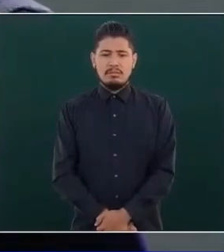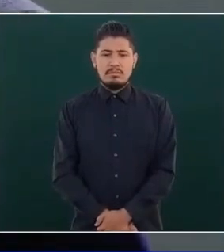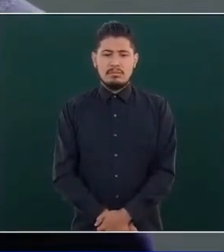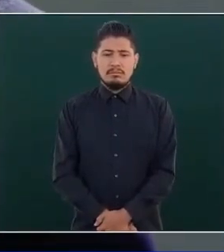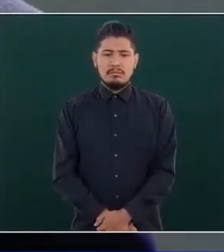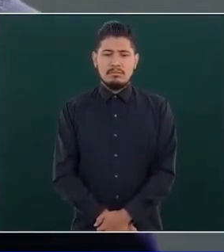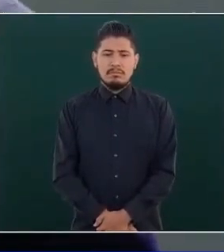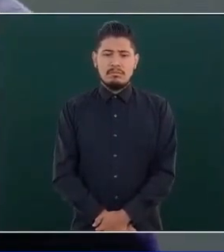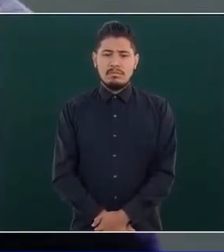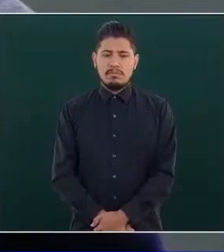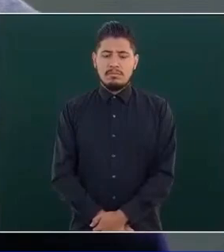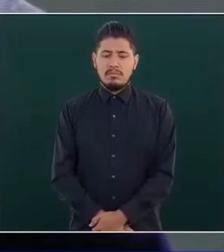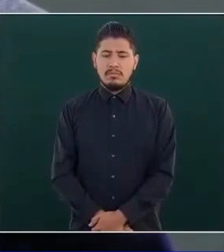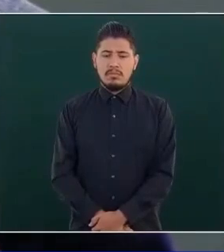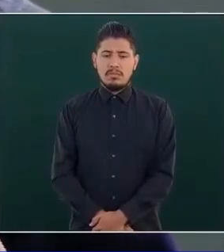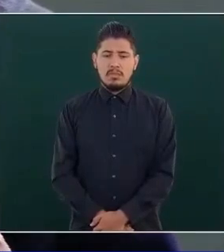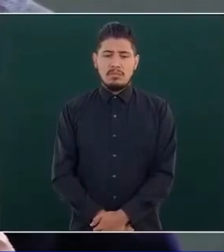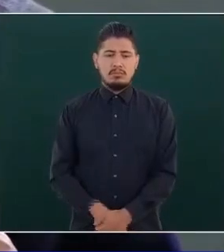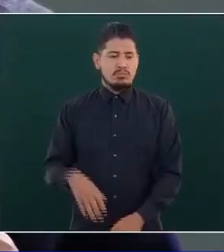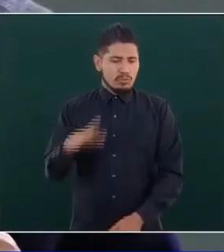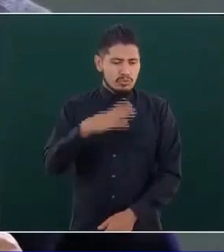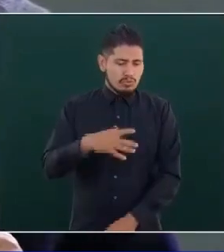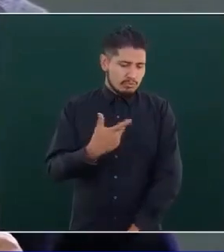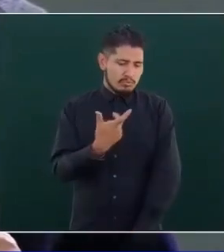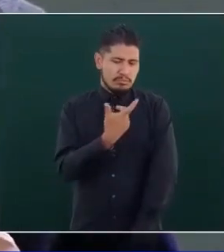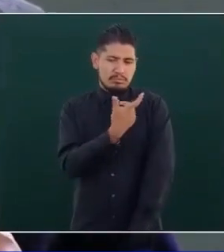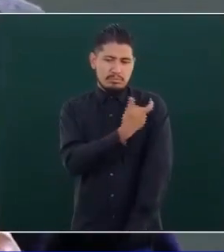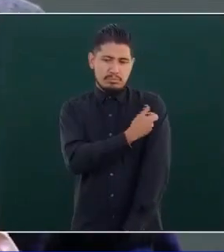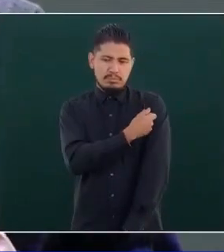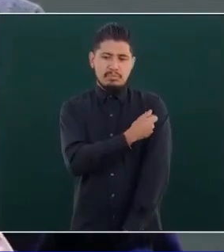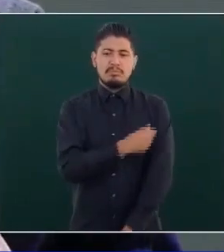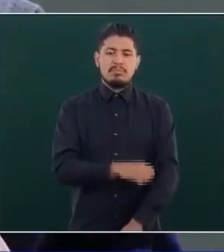el que se consiguió la vacuna,